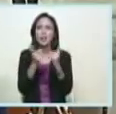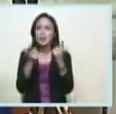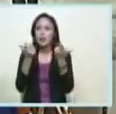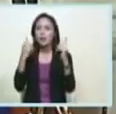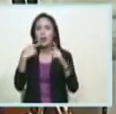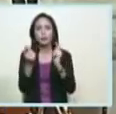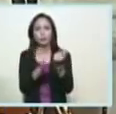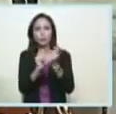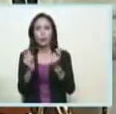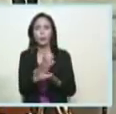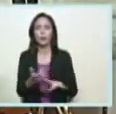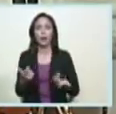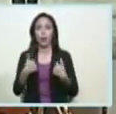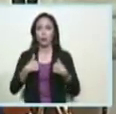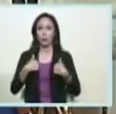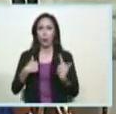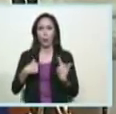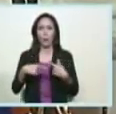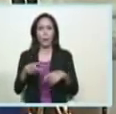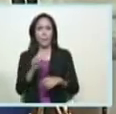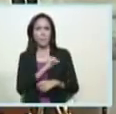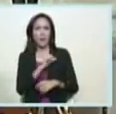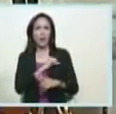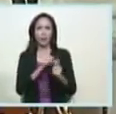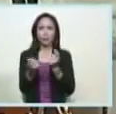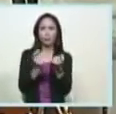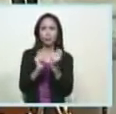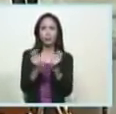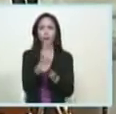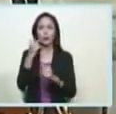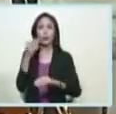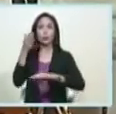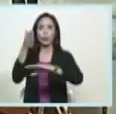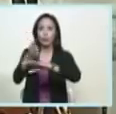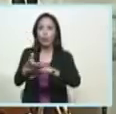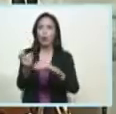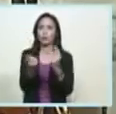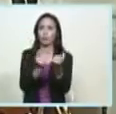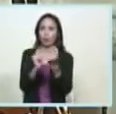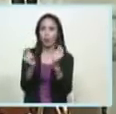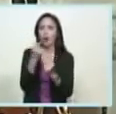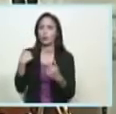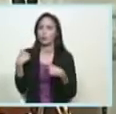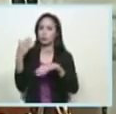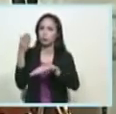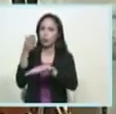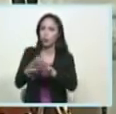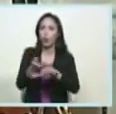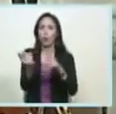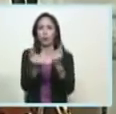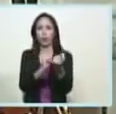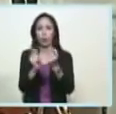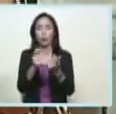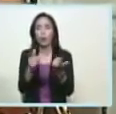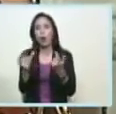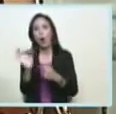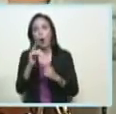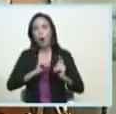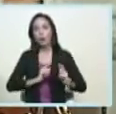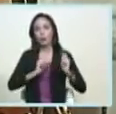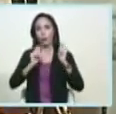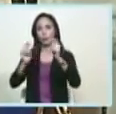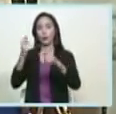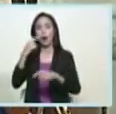no le tengo miedo al debate si tengo que ir ese debate bueno voy si no delegó de manera